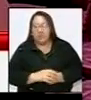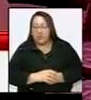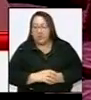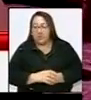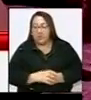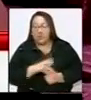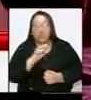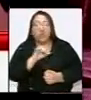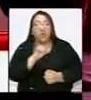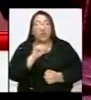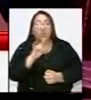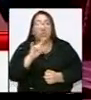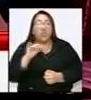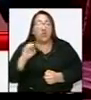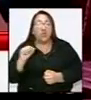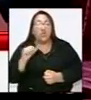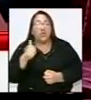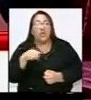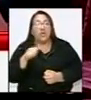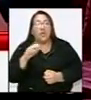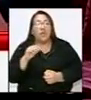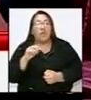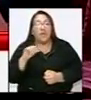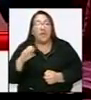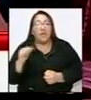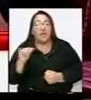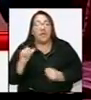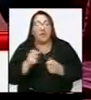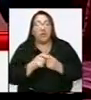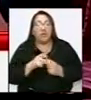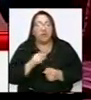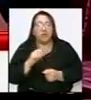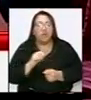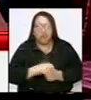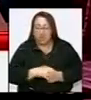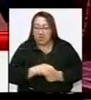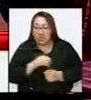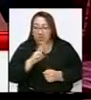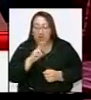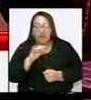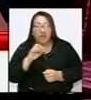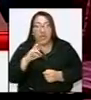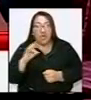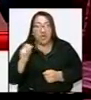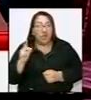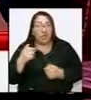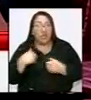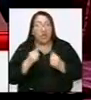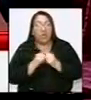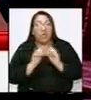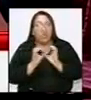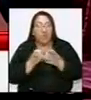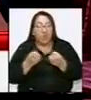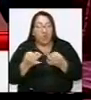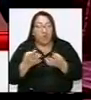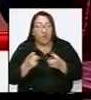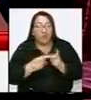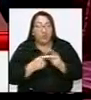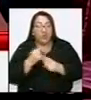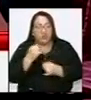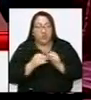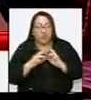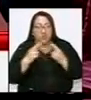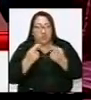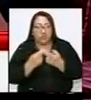Juan Yuyes, Ana María Choquehuanca y el congresista Roberto Viera, no contándose con el quórum, doy por